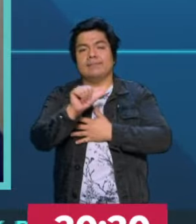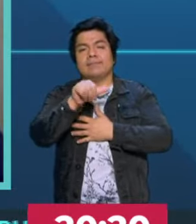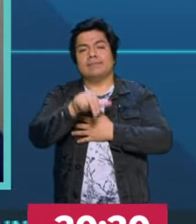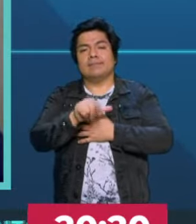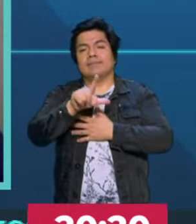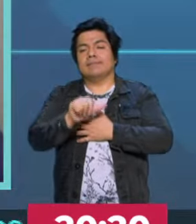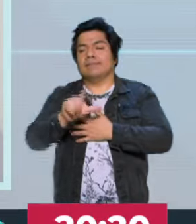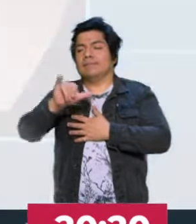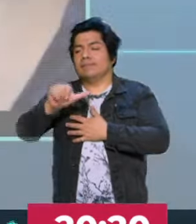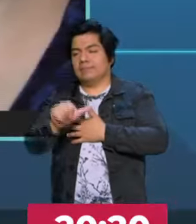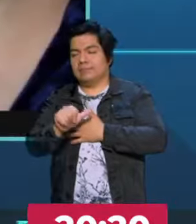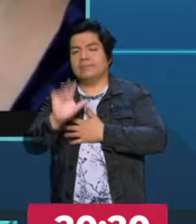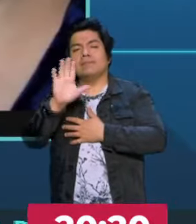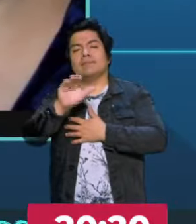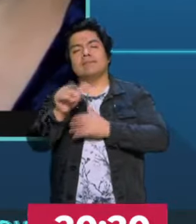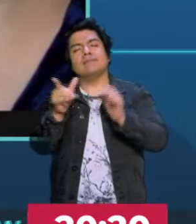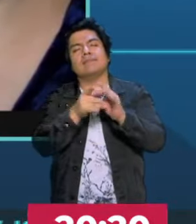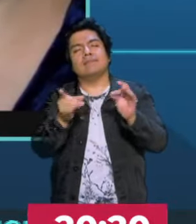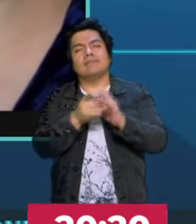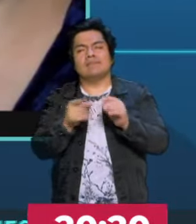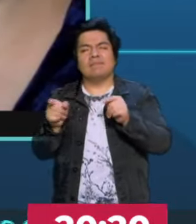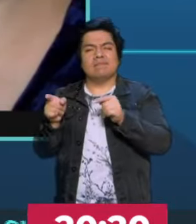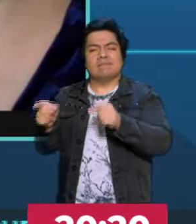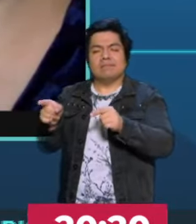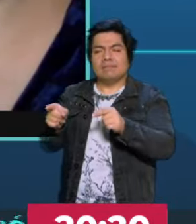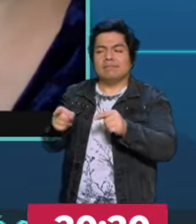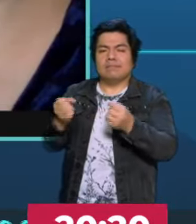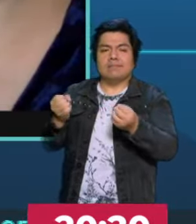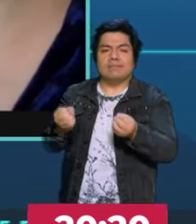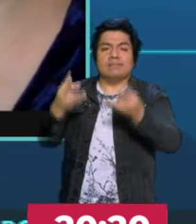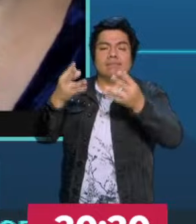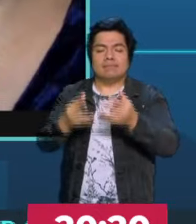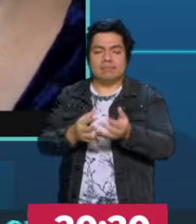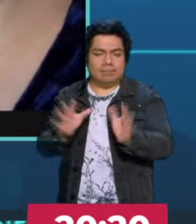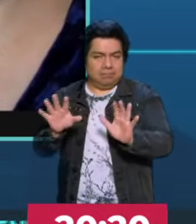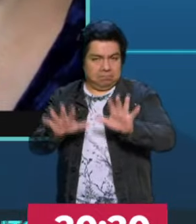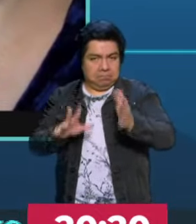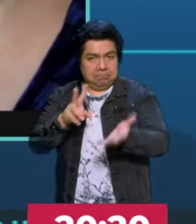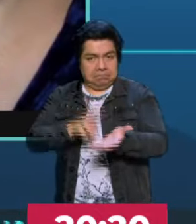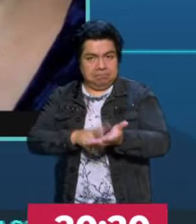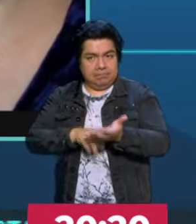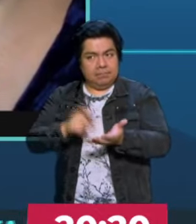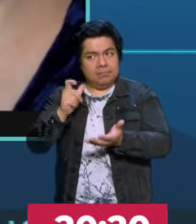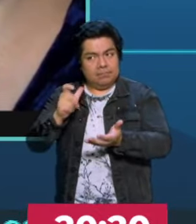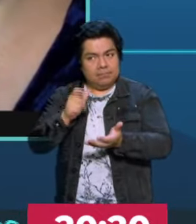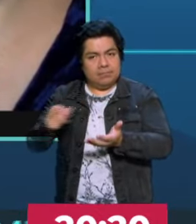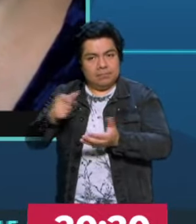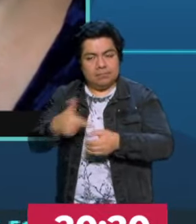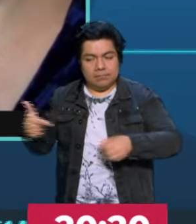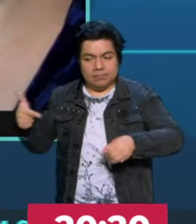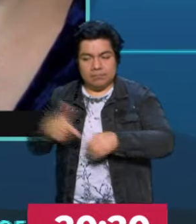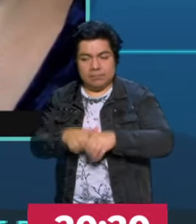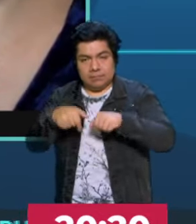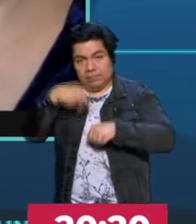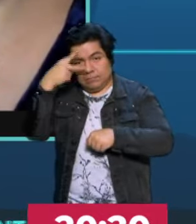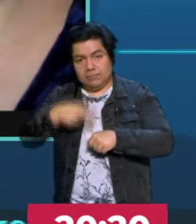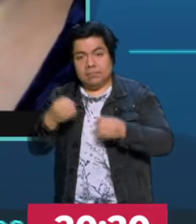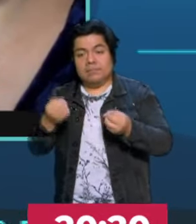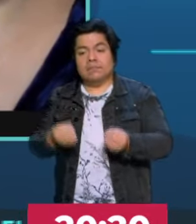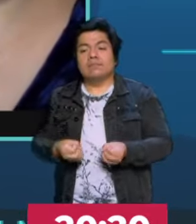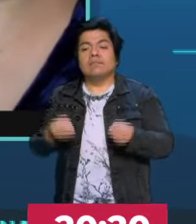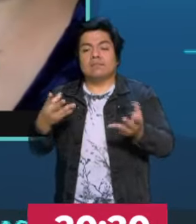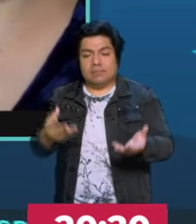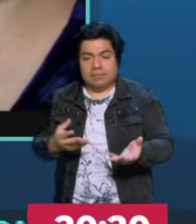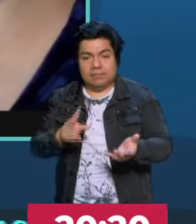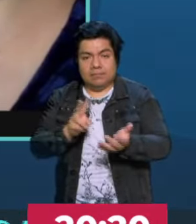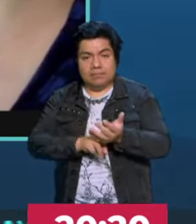quisiéramos empezar por ¿de qué forma y cuánto, hablando ya en cuestión de dinero, afecta el huachicol a nuestro país, el huachicol